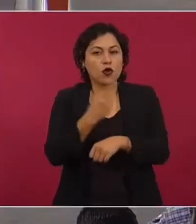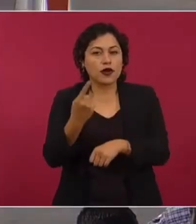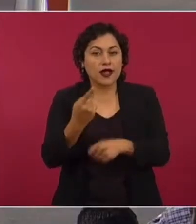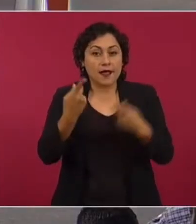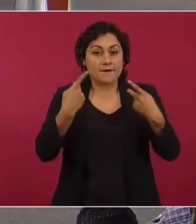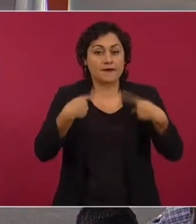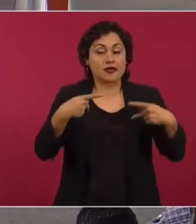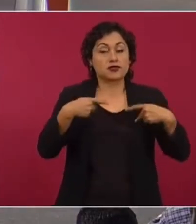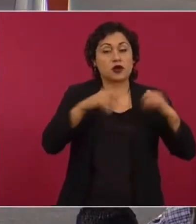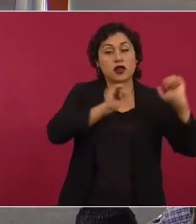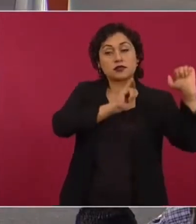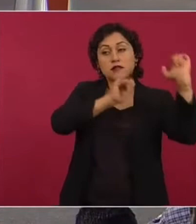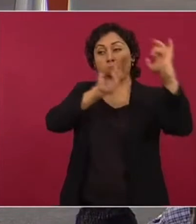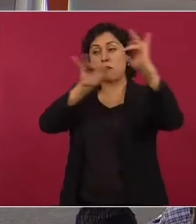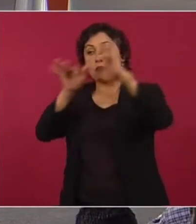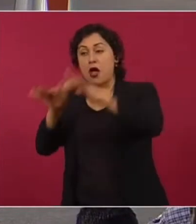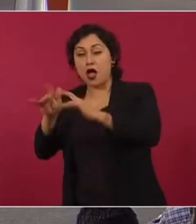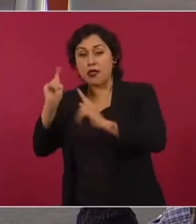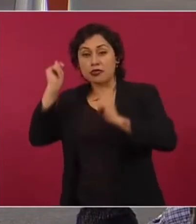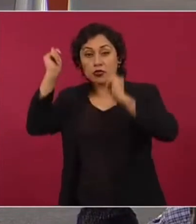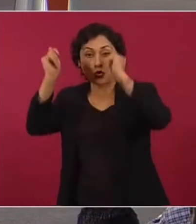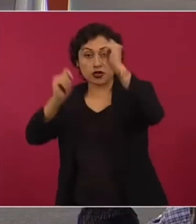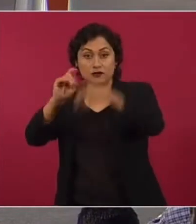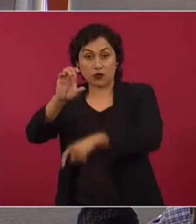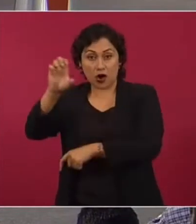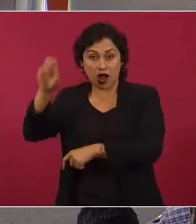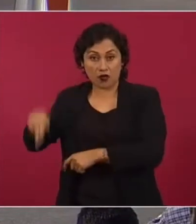pues no solo disfruten